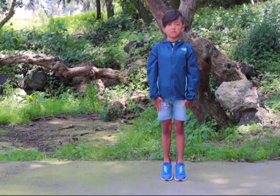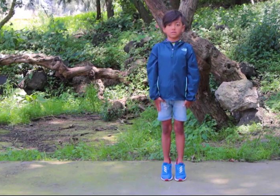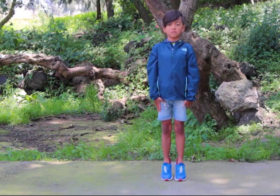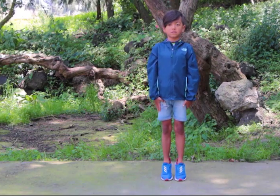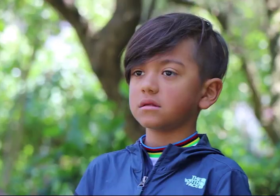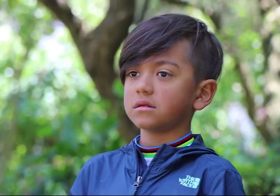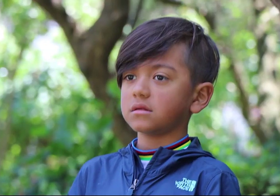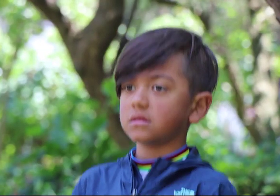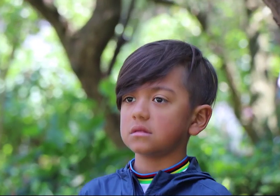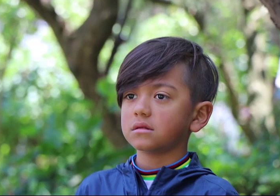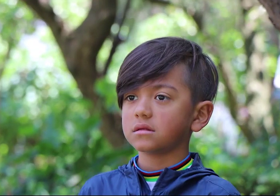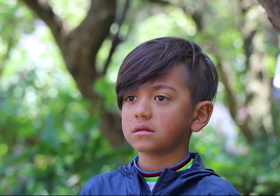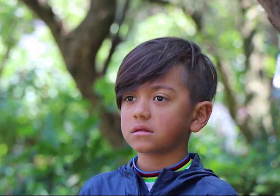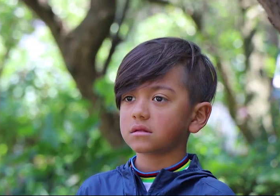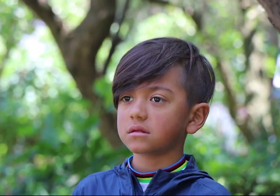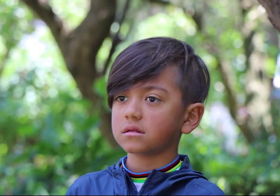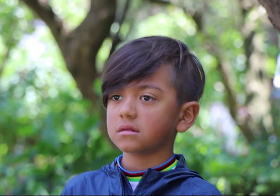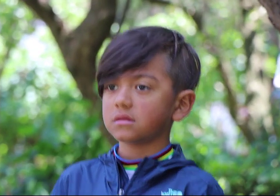bien, una más,